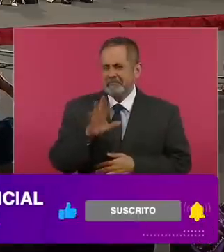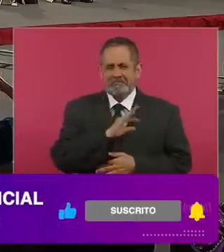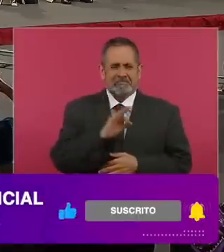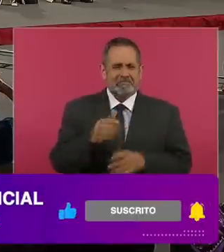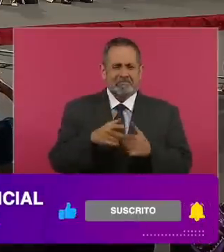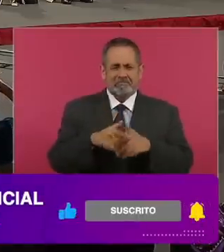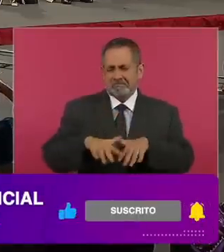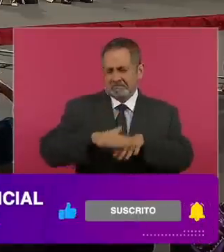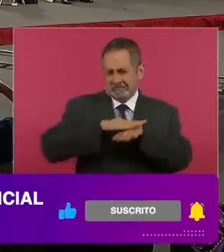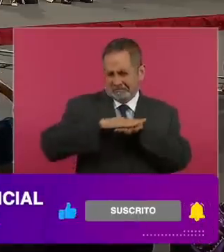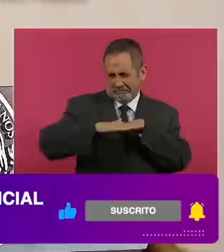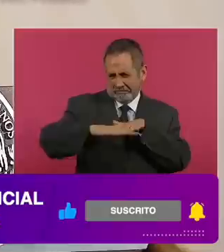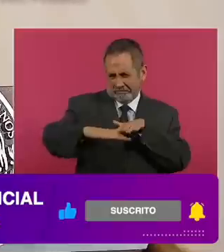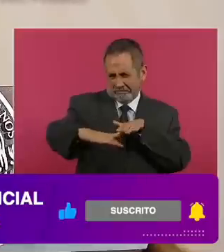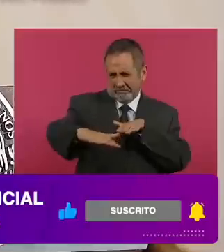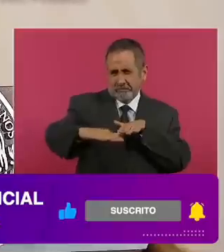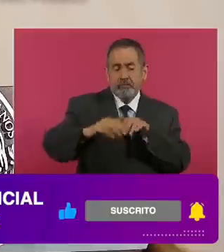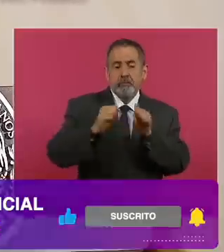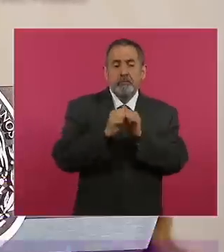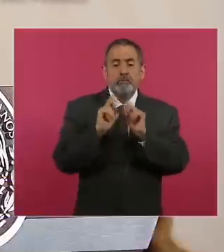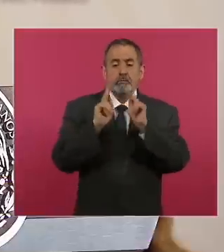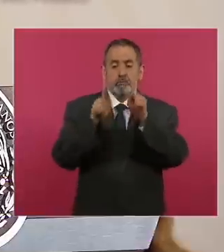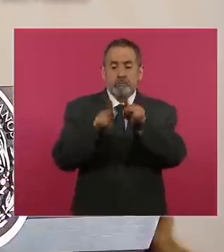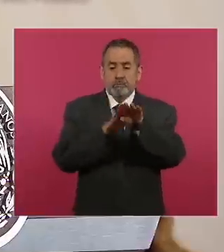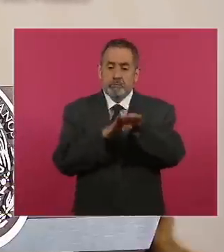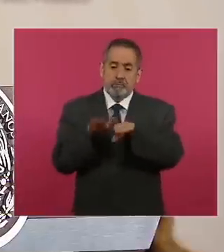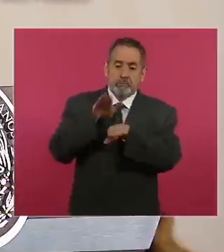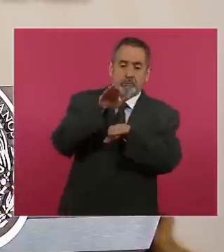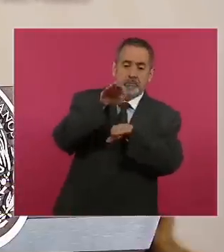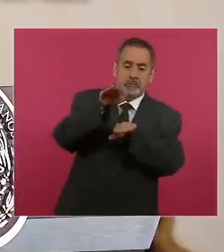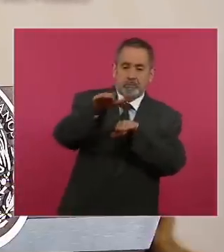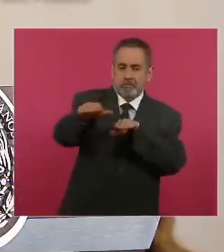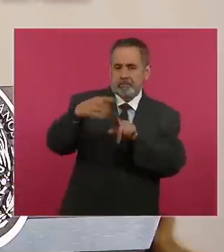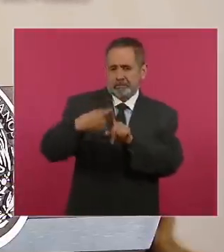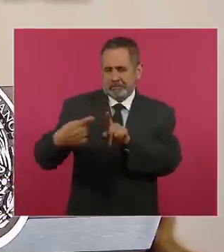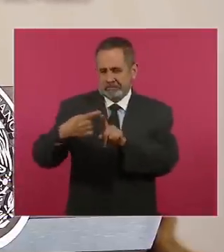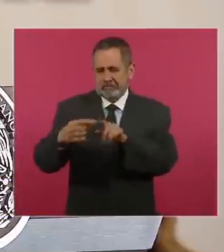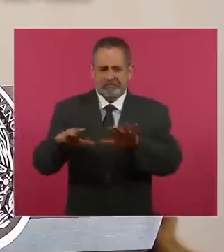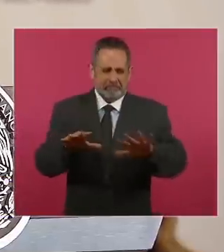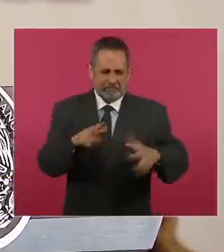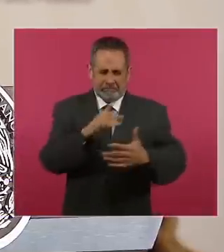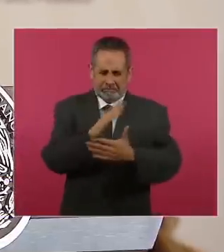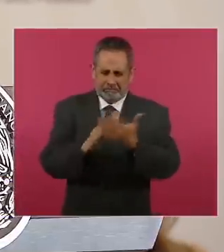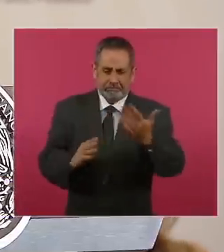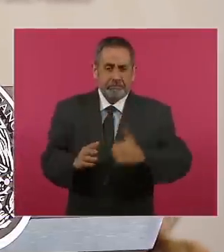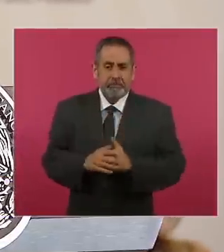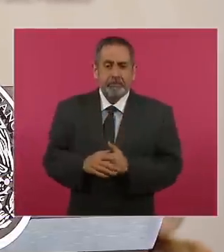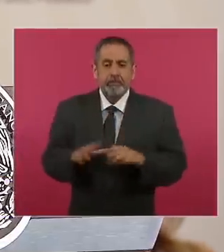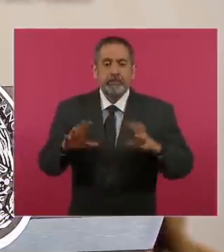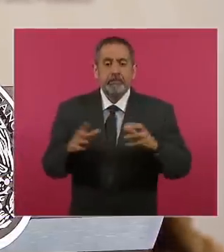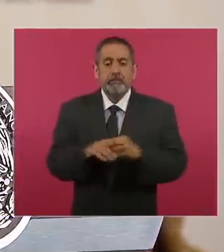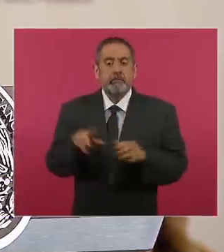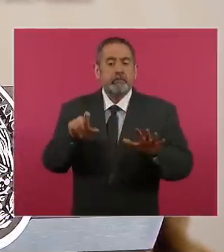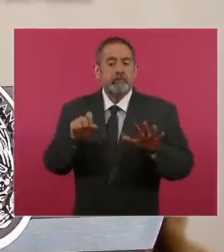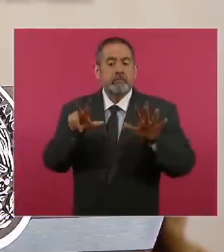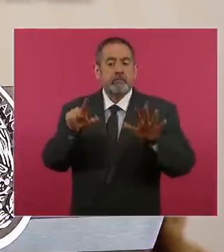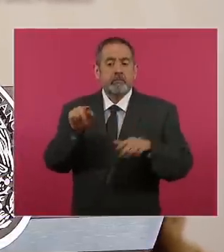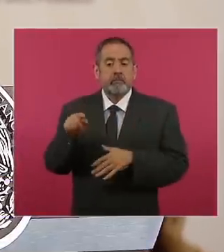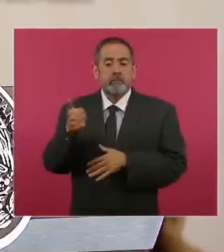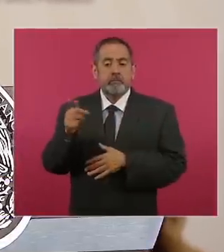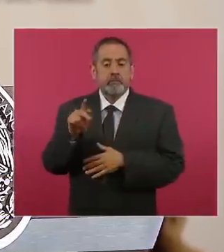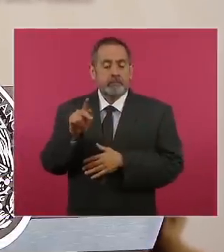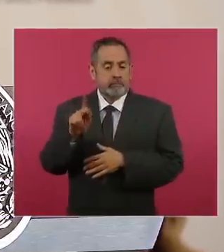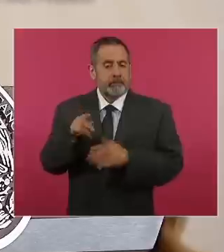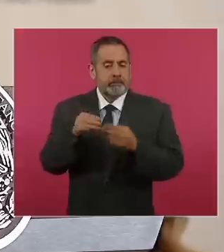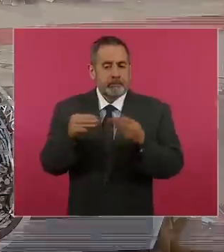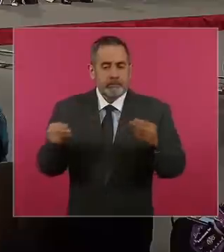mitad de Terraplén y la otra mitad de Viaducto el Terraplén trae un avance el avance general del contrato es de 28.6% el